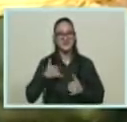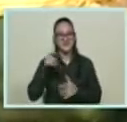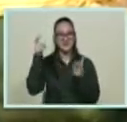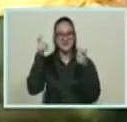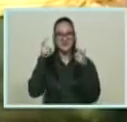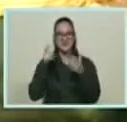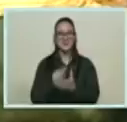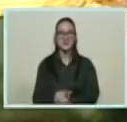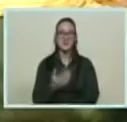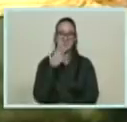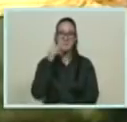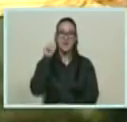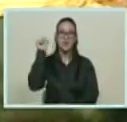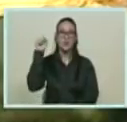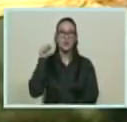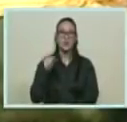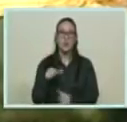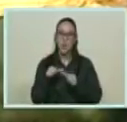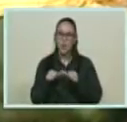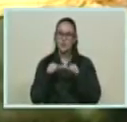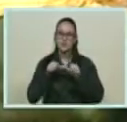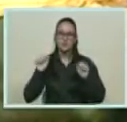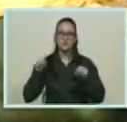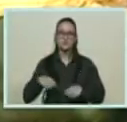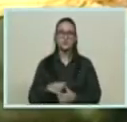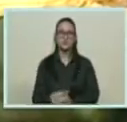Chávez, Nicolás Maduro Moros. Vamos a continuar.